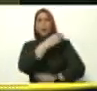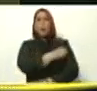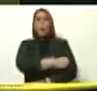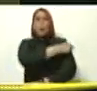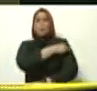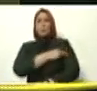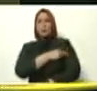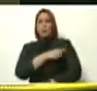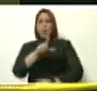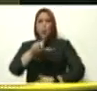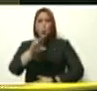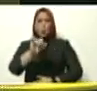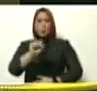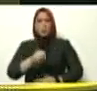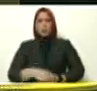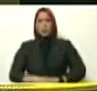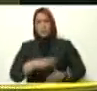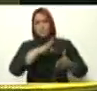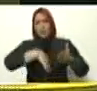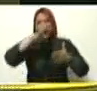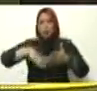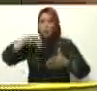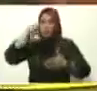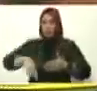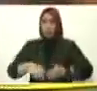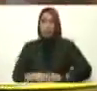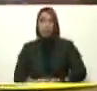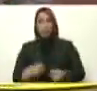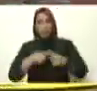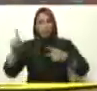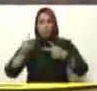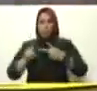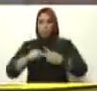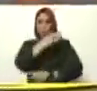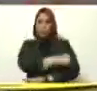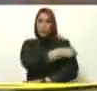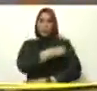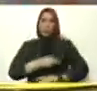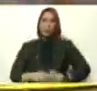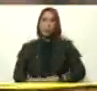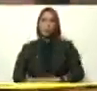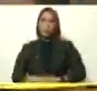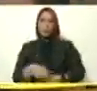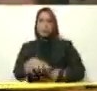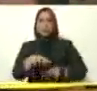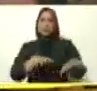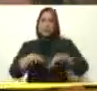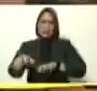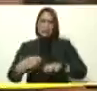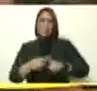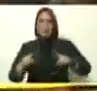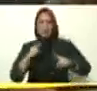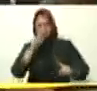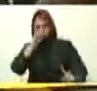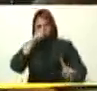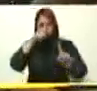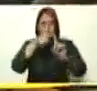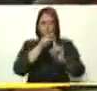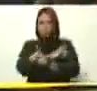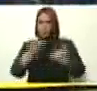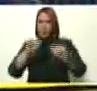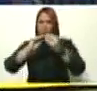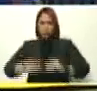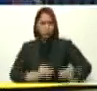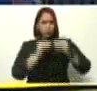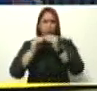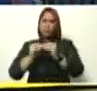Luis Racetti de Barcelona y del Felipe Guevara Rojas del Tigre, para entrarle de una vez a